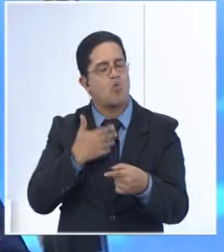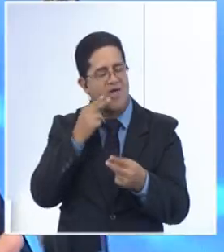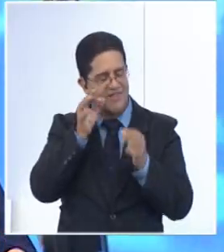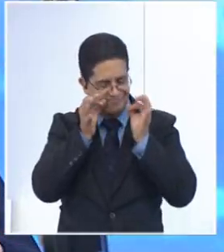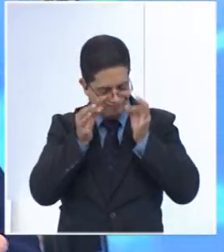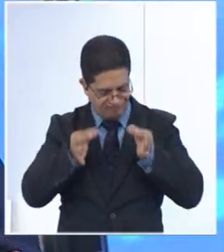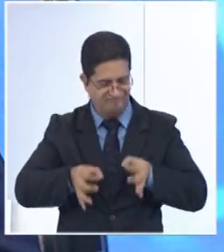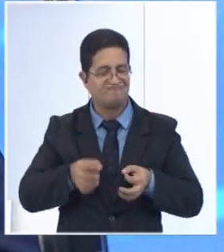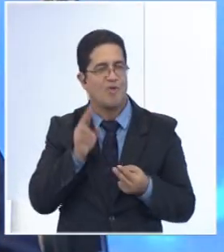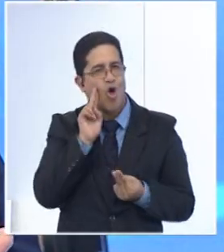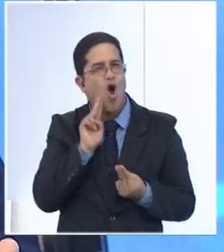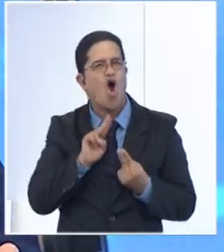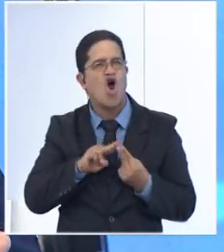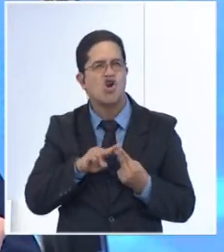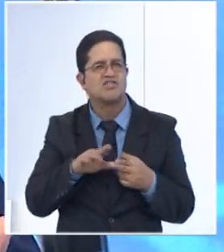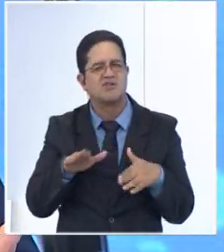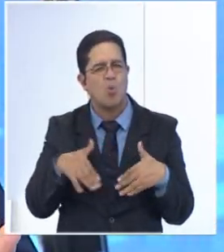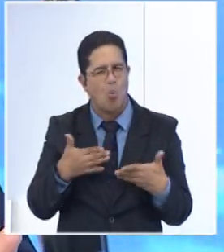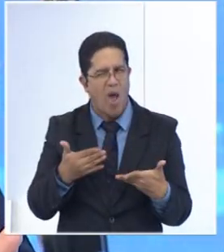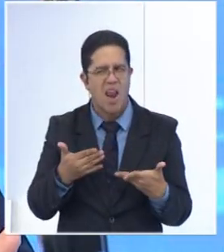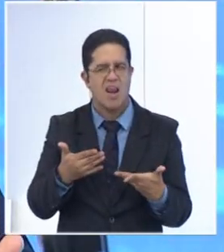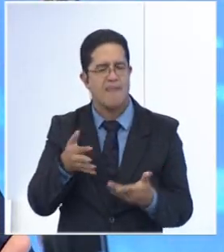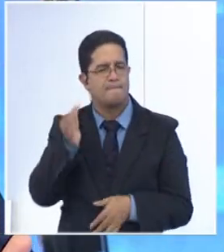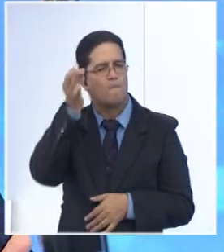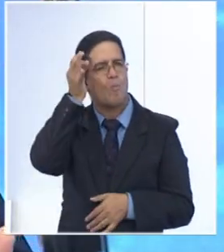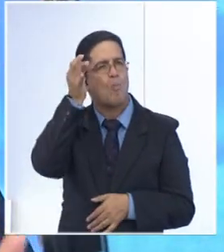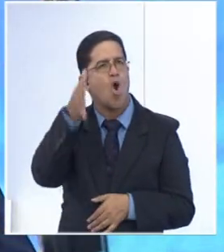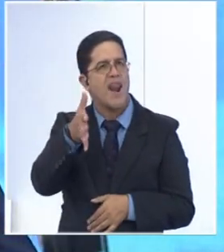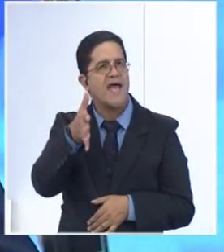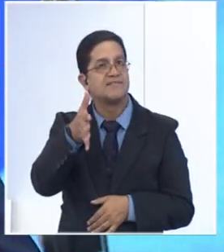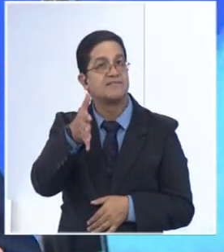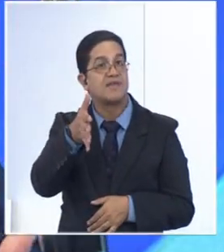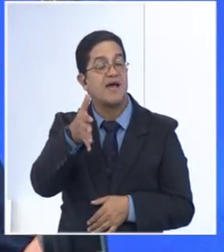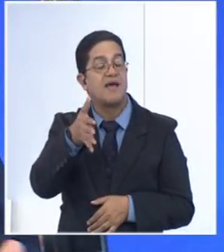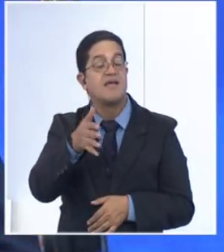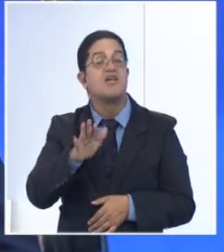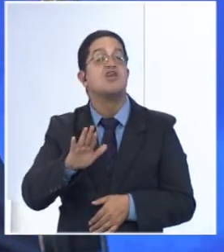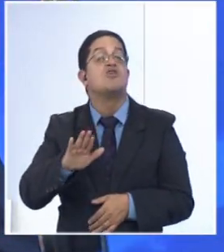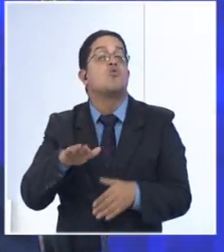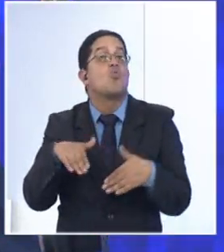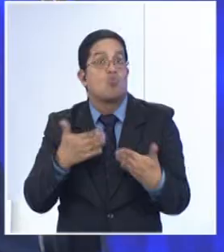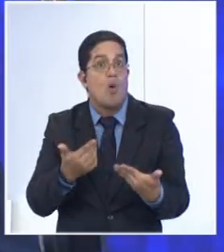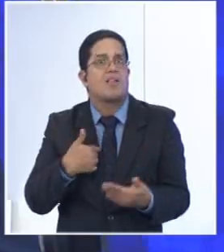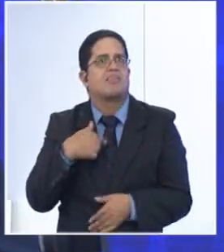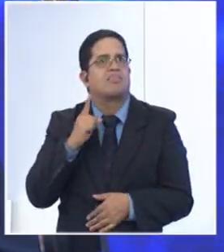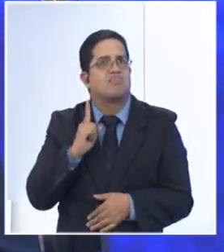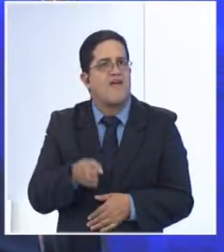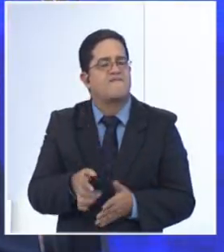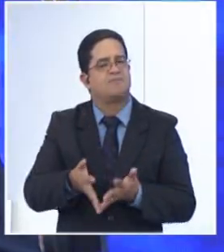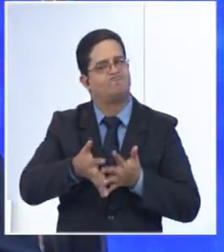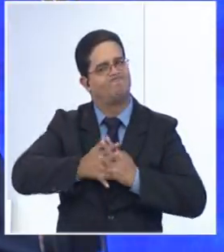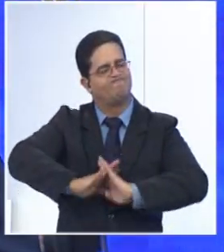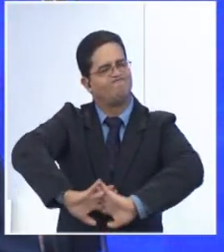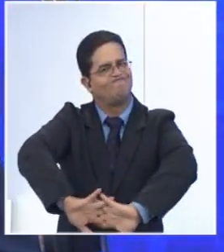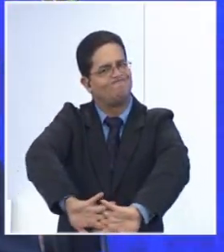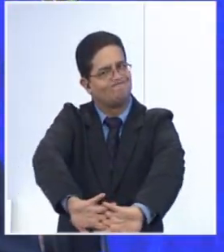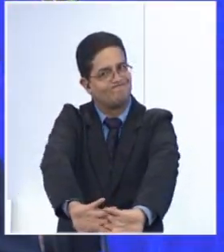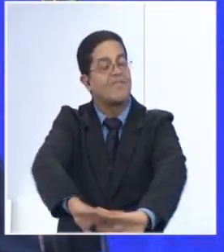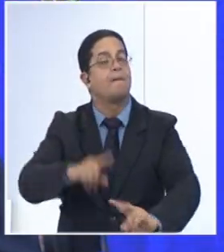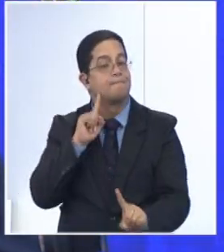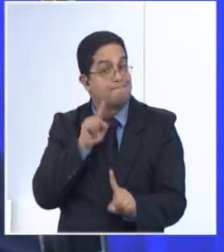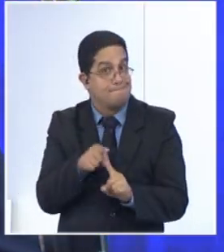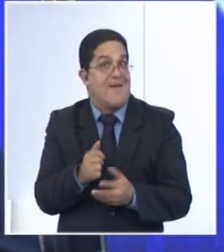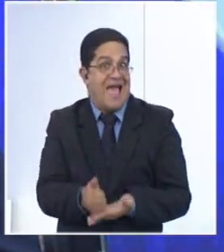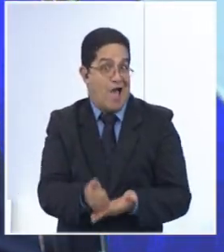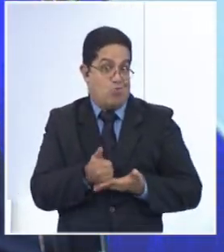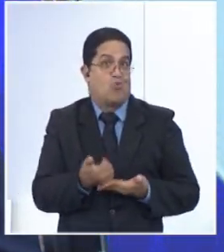poco cuál articulación está molestando y cuál debemos enfocarnos un poquito más en ese estiramiento para ayudarla.